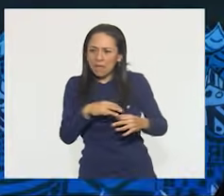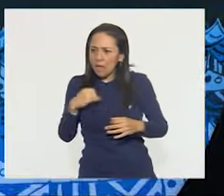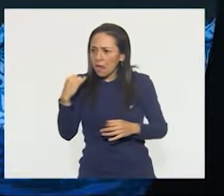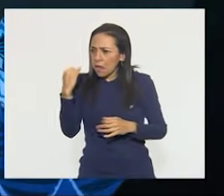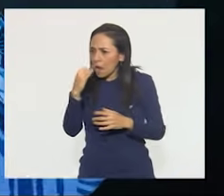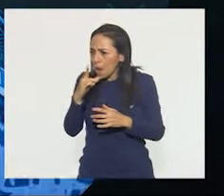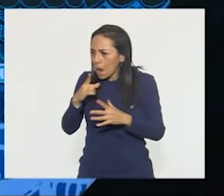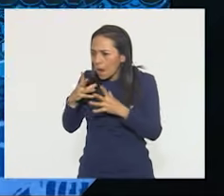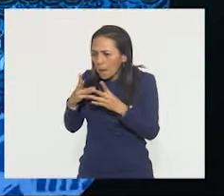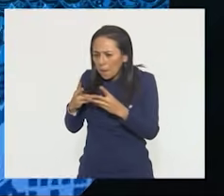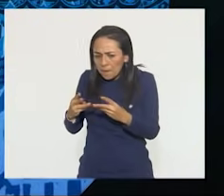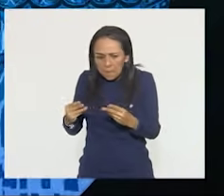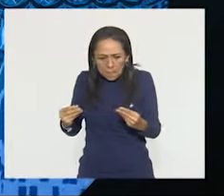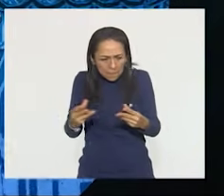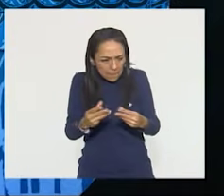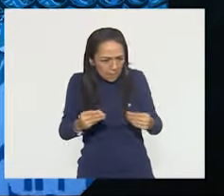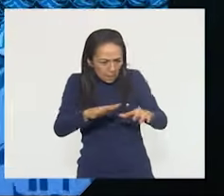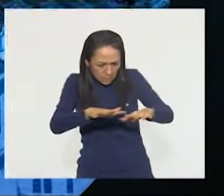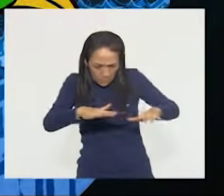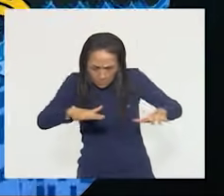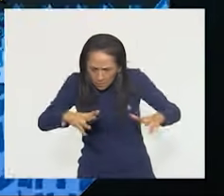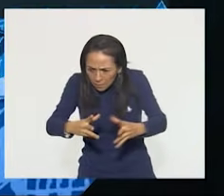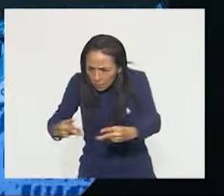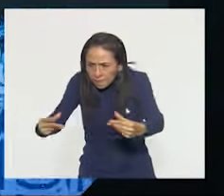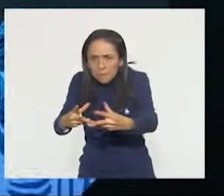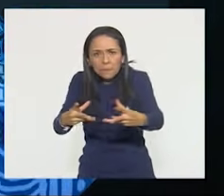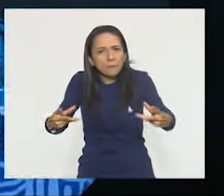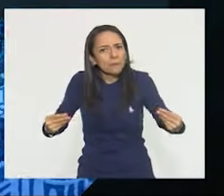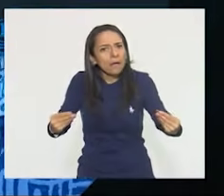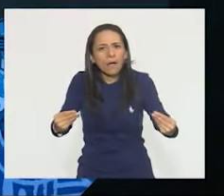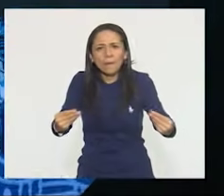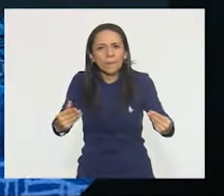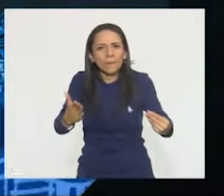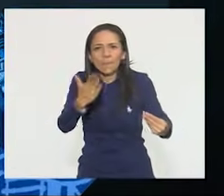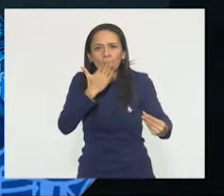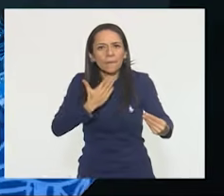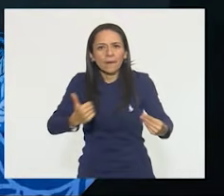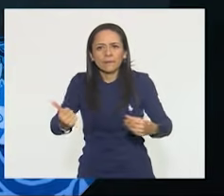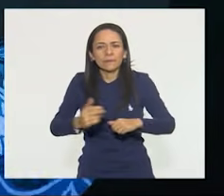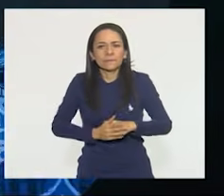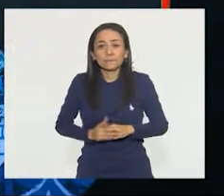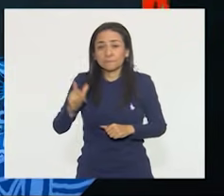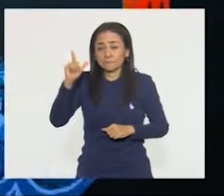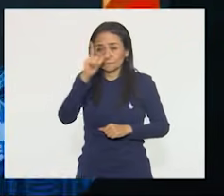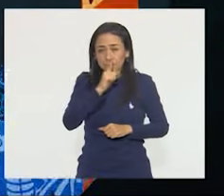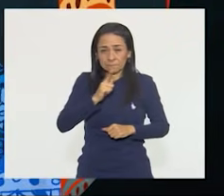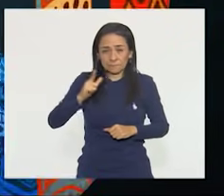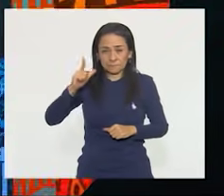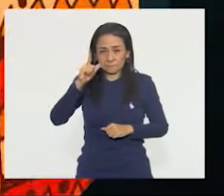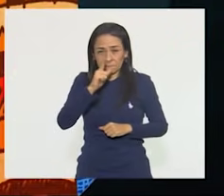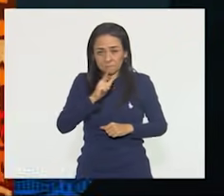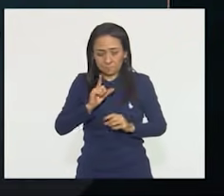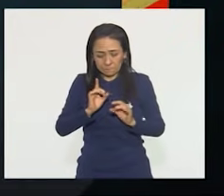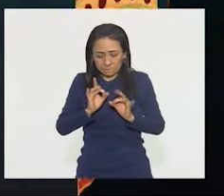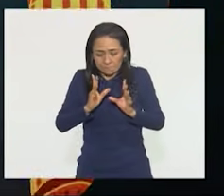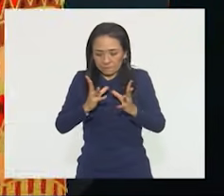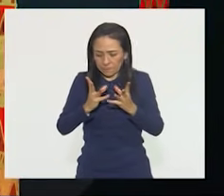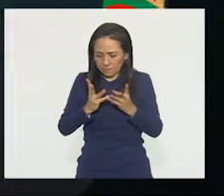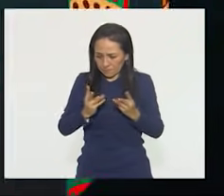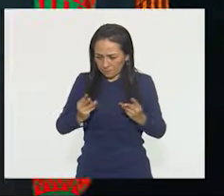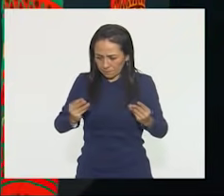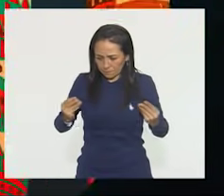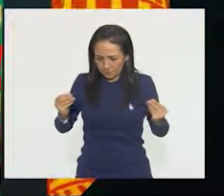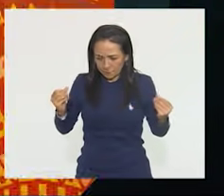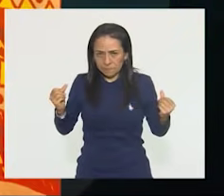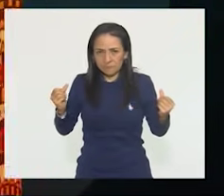yolo. Ayo huele tiquita. Quema se la torca manale poliwi. No chitle nunca y panitla te pactli. Queja no pa